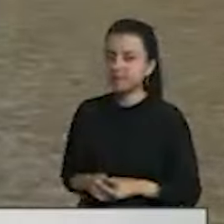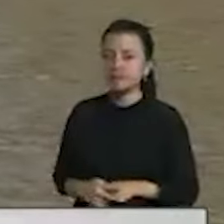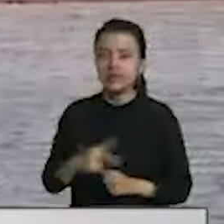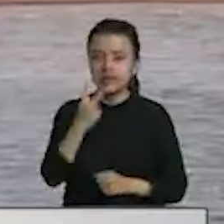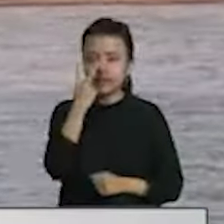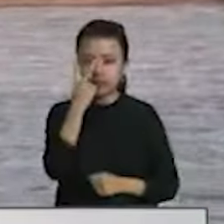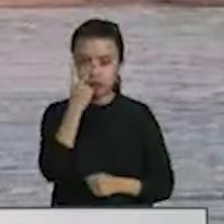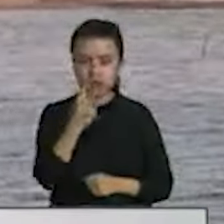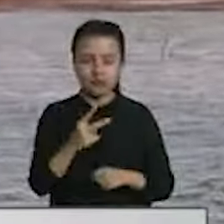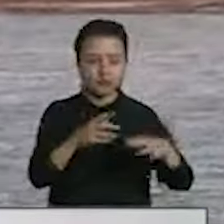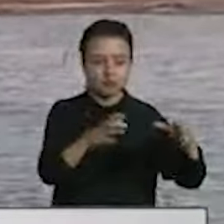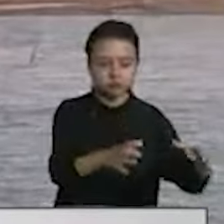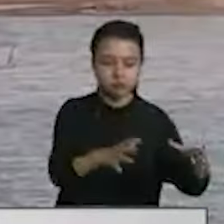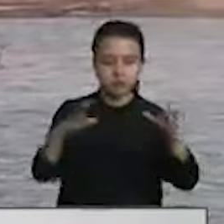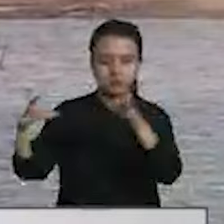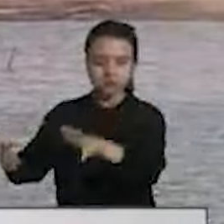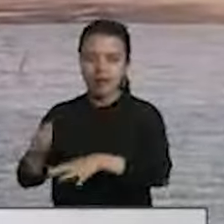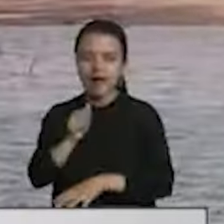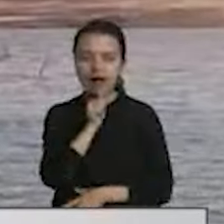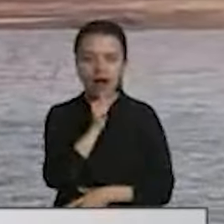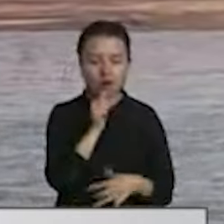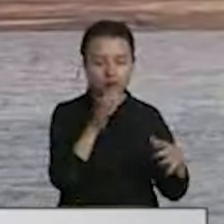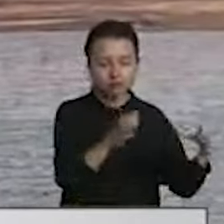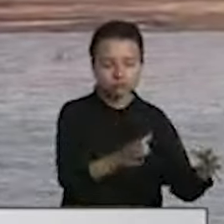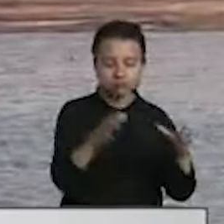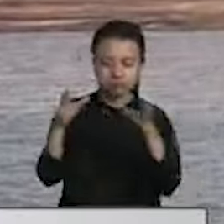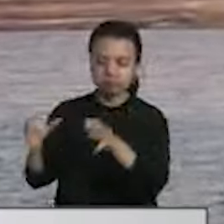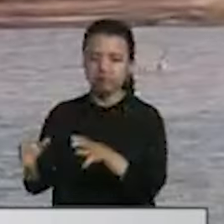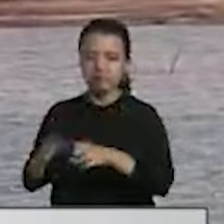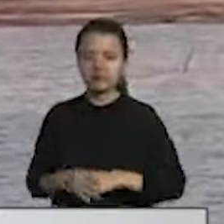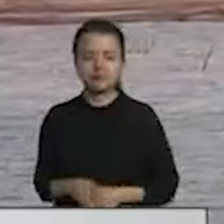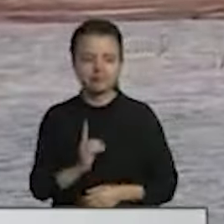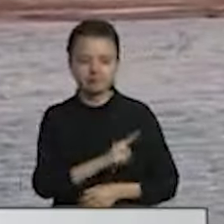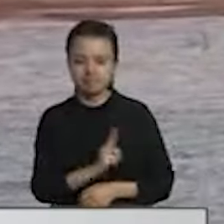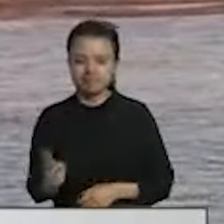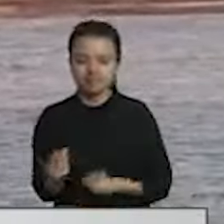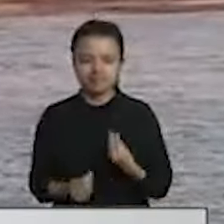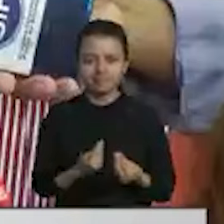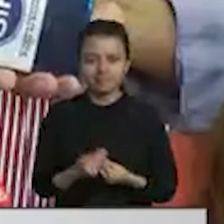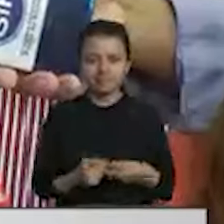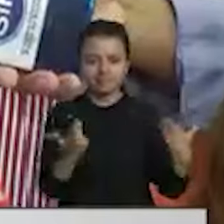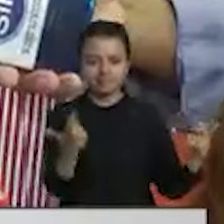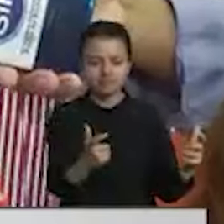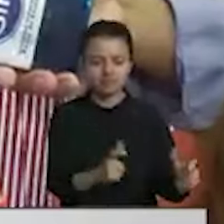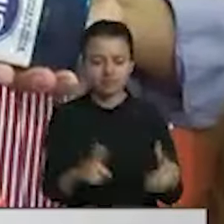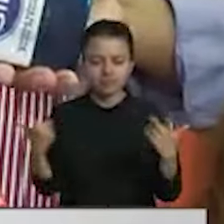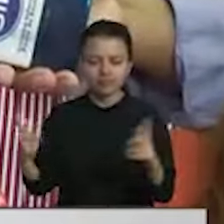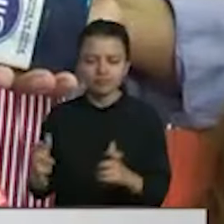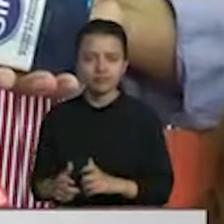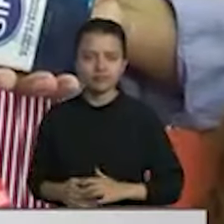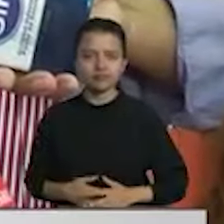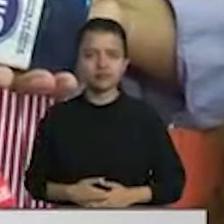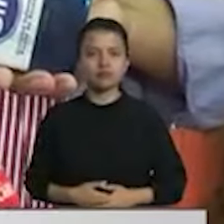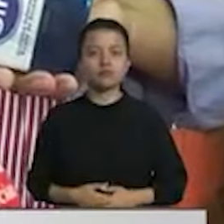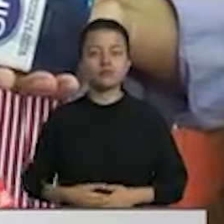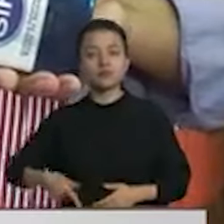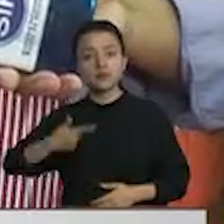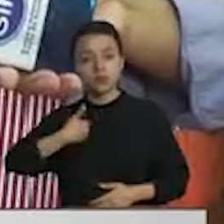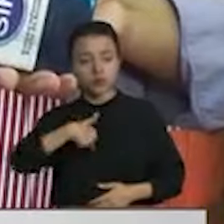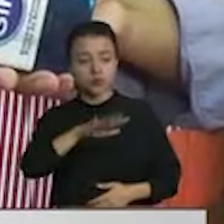Santander llevaron a las autoridades a adoptar medidas ante un posible racionamiento. Lo que yo vi en una visita que hice